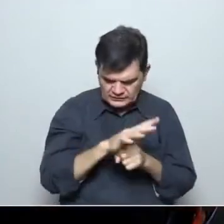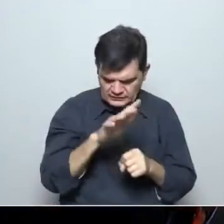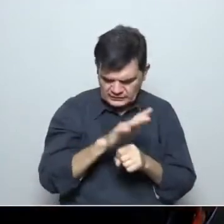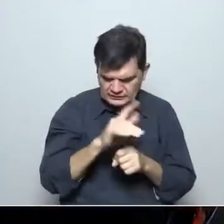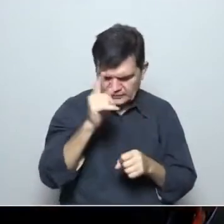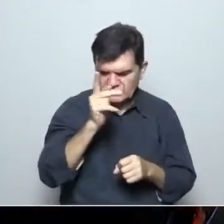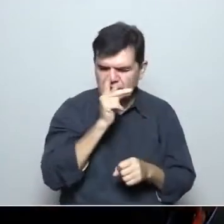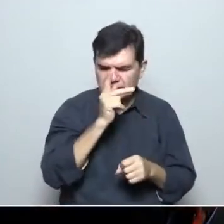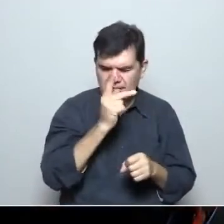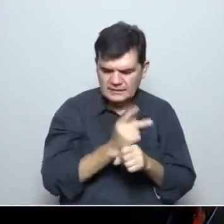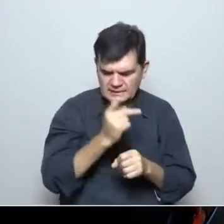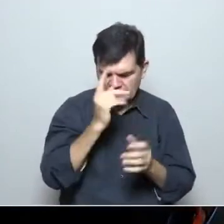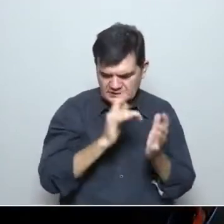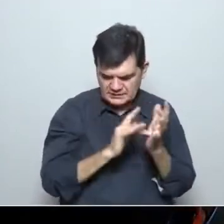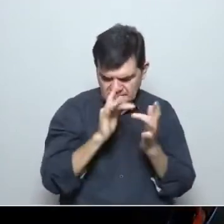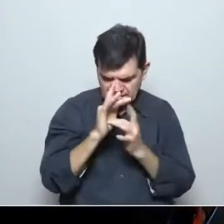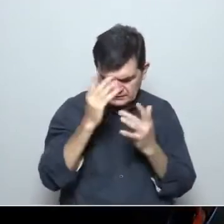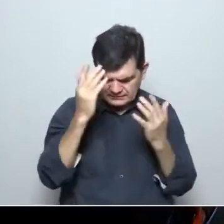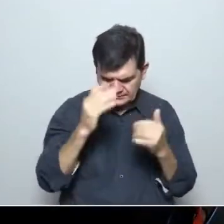mí, Jesús.